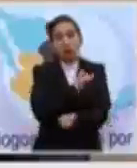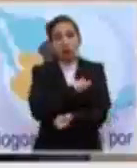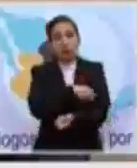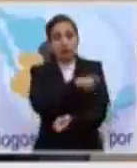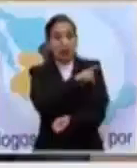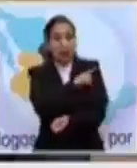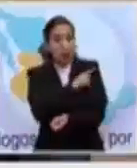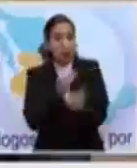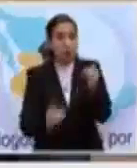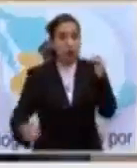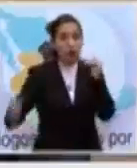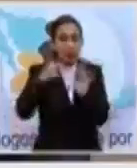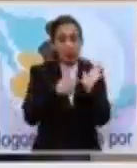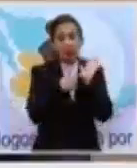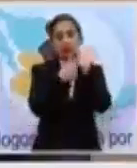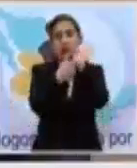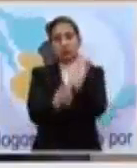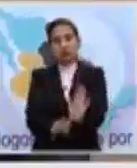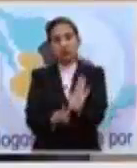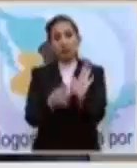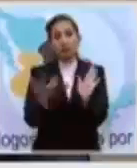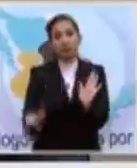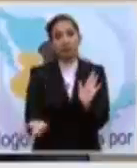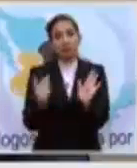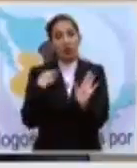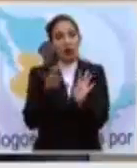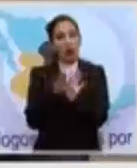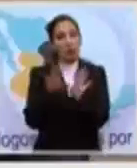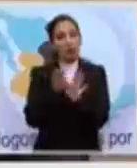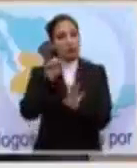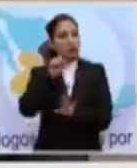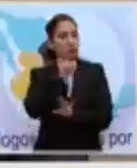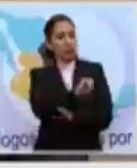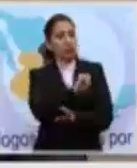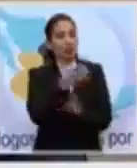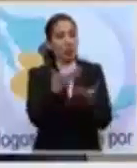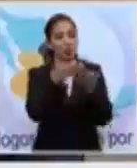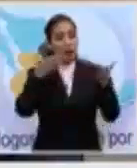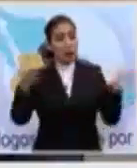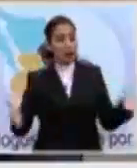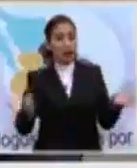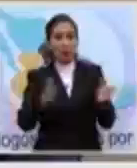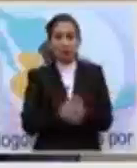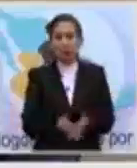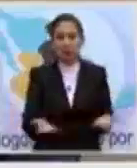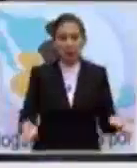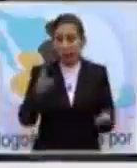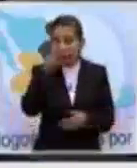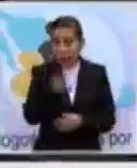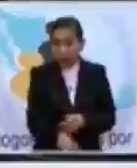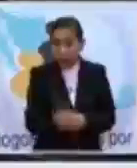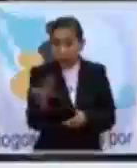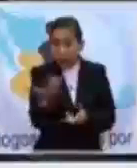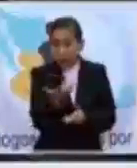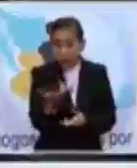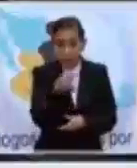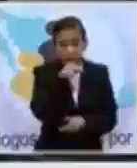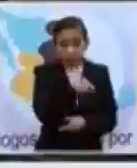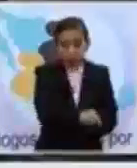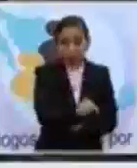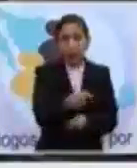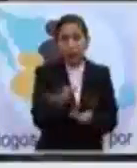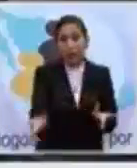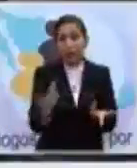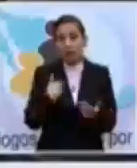menores, presentada demagógicamente como si estuviera ampliando cobertura, y en verdad lo que ha hecho es